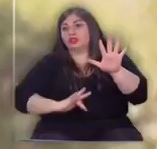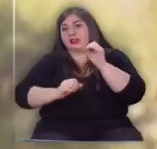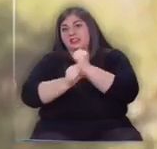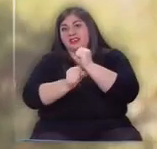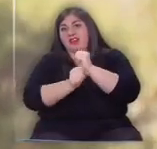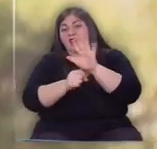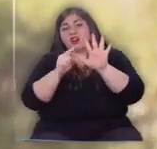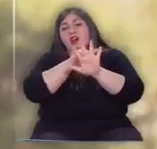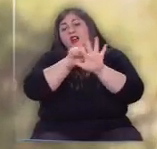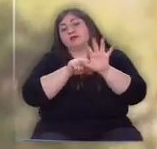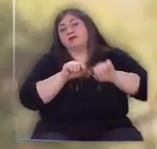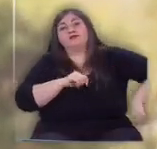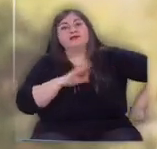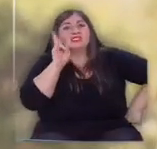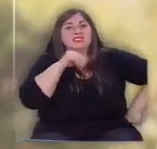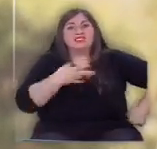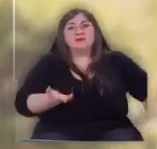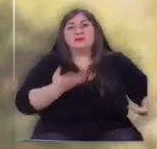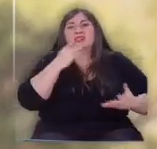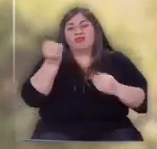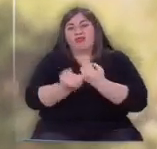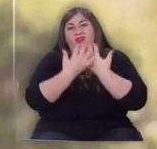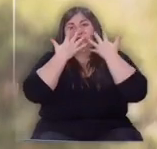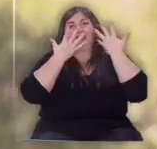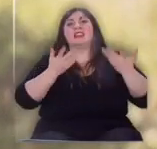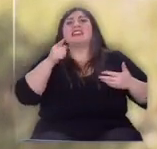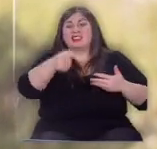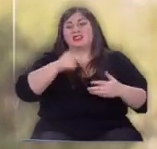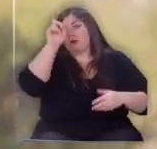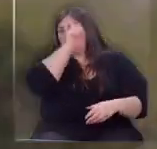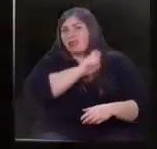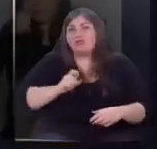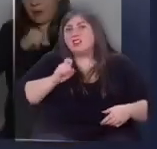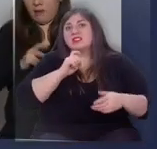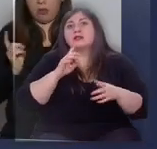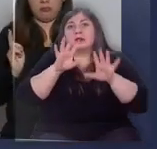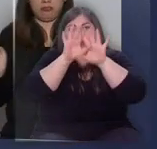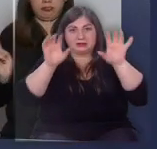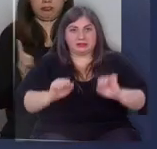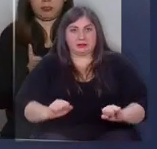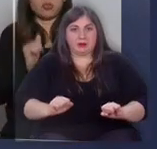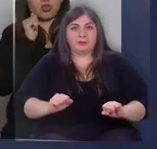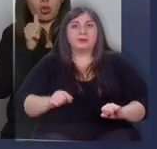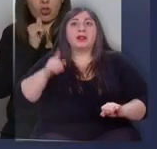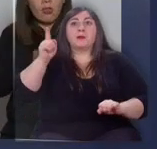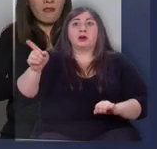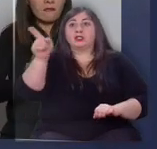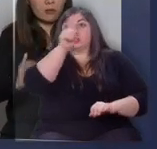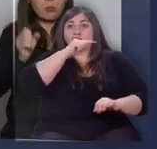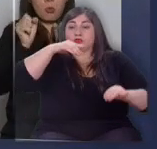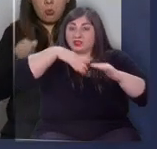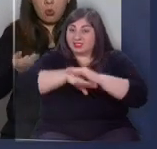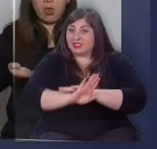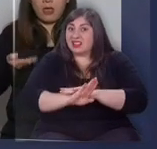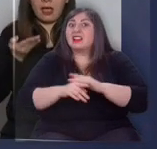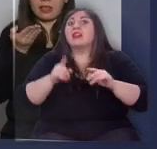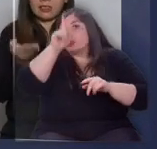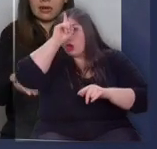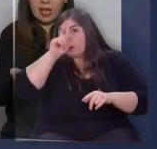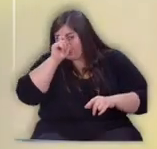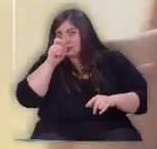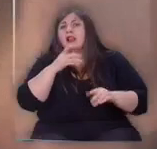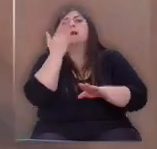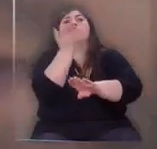trabajando podrían no estarlo, y eso obviamente podría ser algo bastante complicado para el sistema. Por eso la Subsecretaría de Redes Asistenciales hizo el requerimiento a